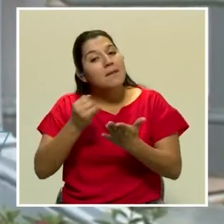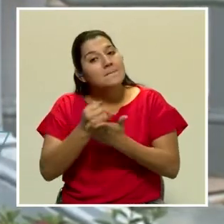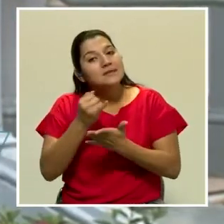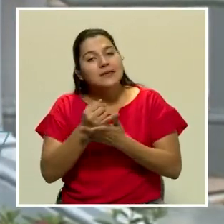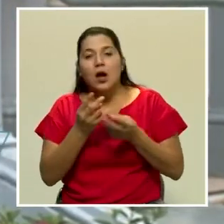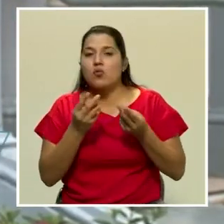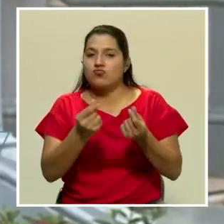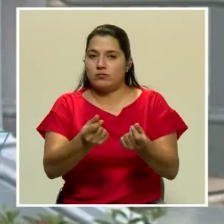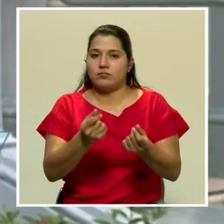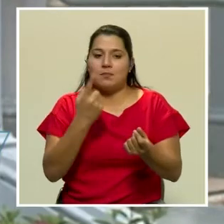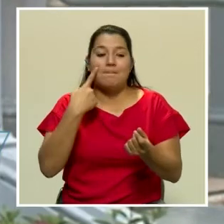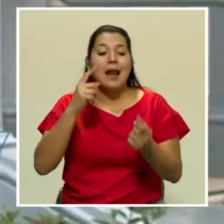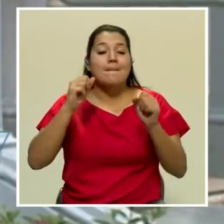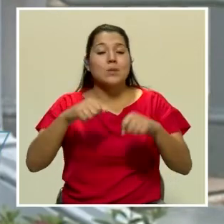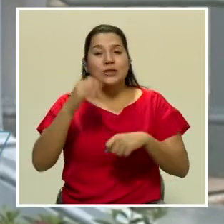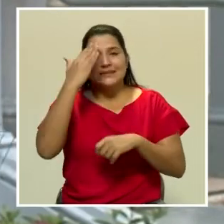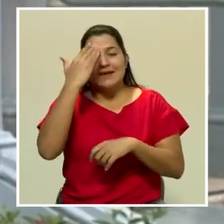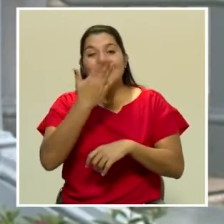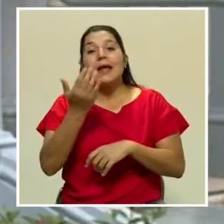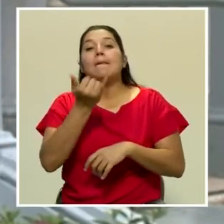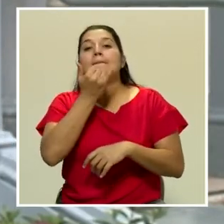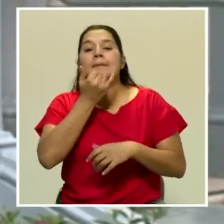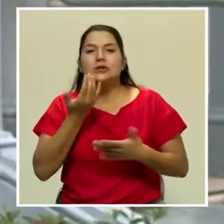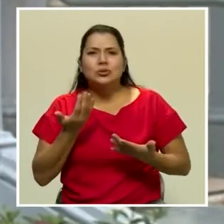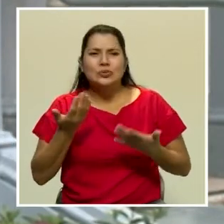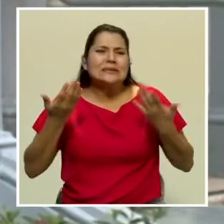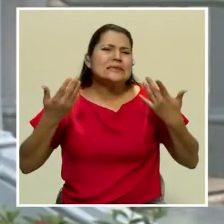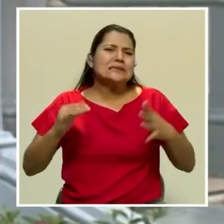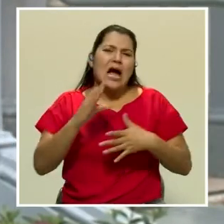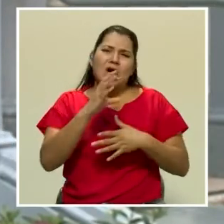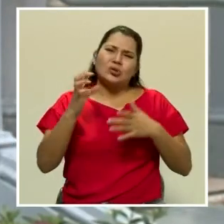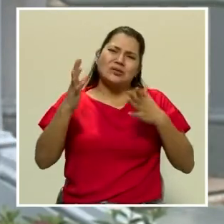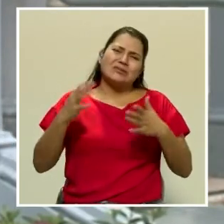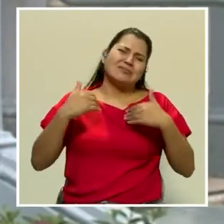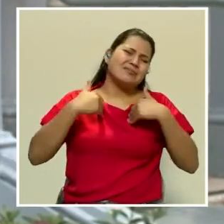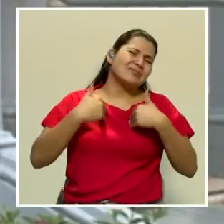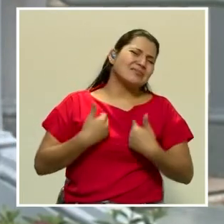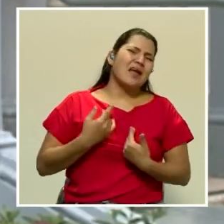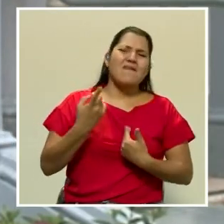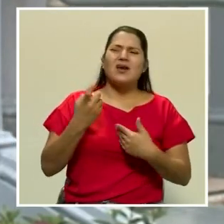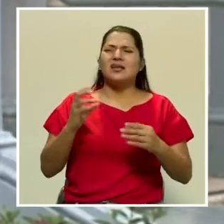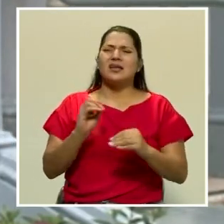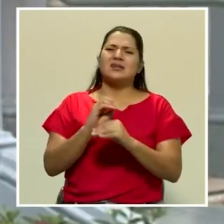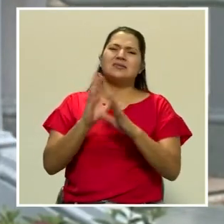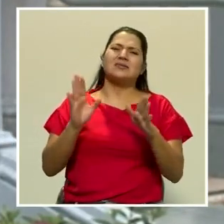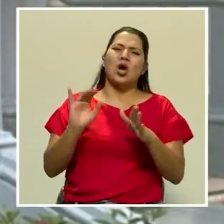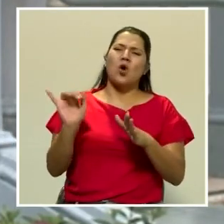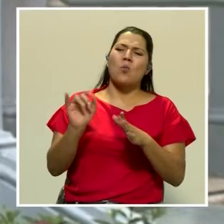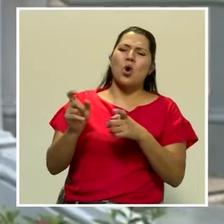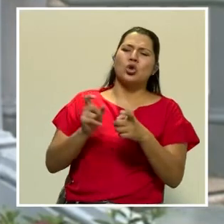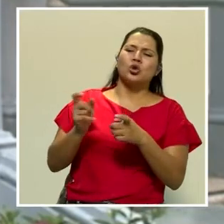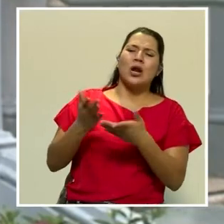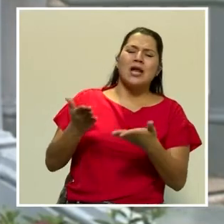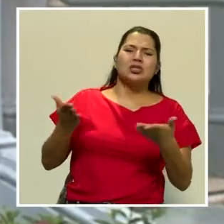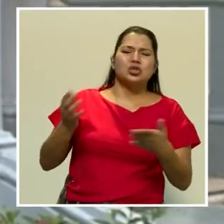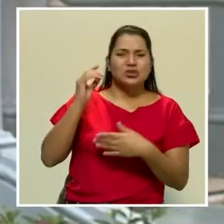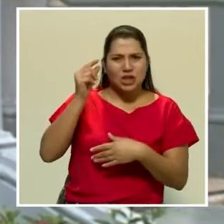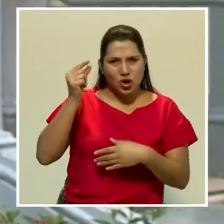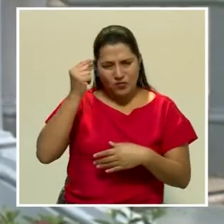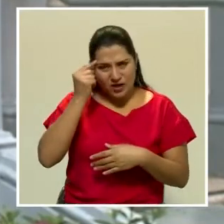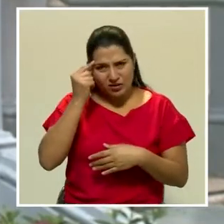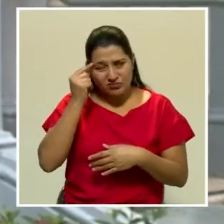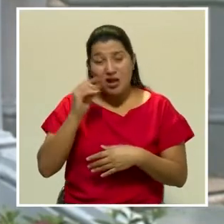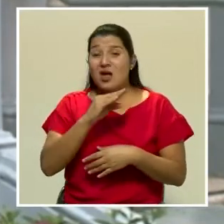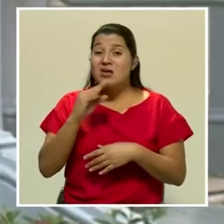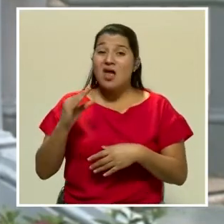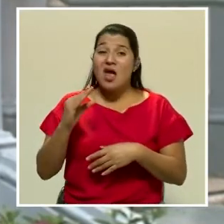pasó. Definitivamente los costarricenses estamos cansados de la falta de transparencia del manejo del gobierno y no solo del gobierno,